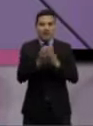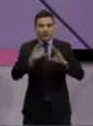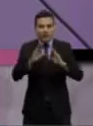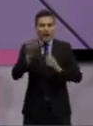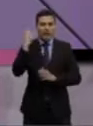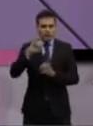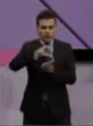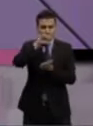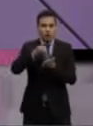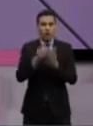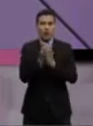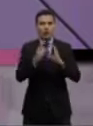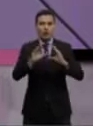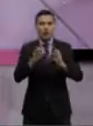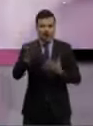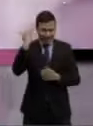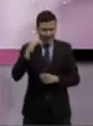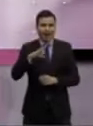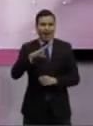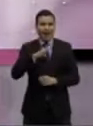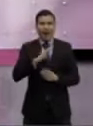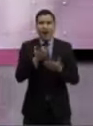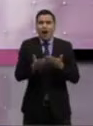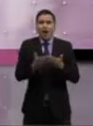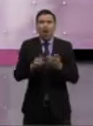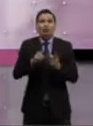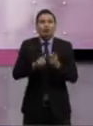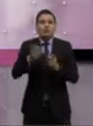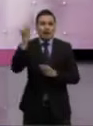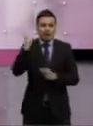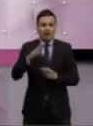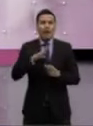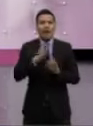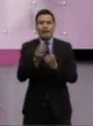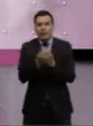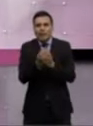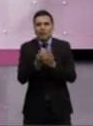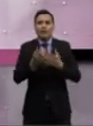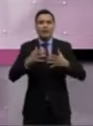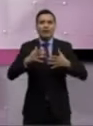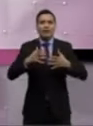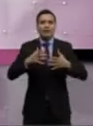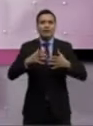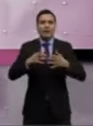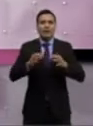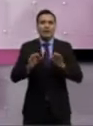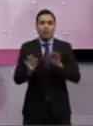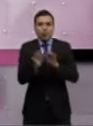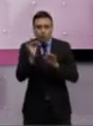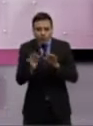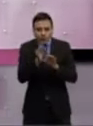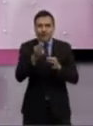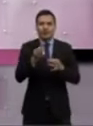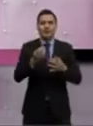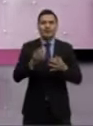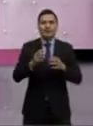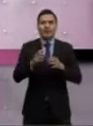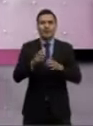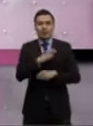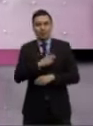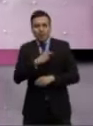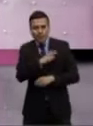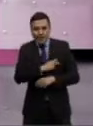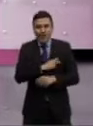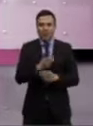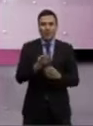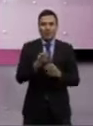centros de capacitación que antes tenían las mujeres para aprender a coser, aprender a bordar, aprender a hacer comida, para poder salir adelante? ¿Dónde están